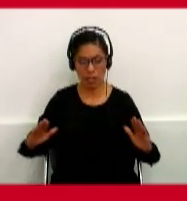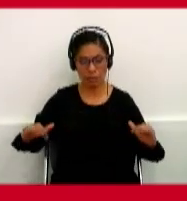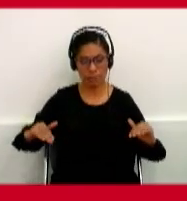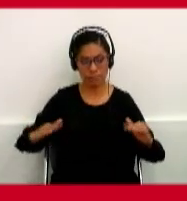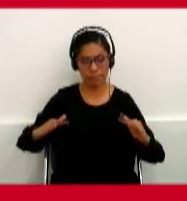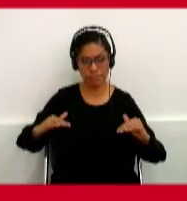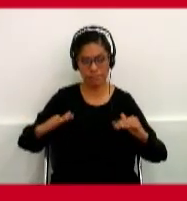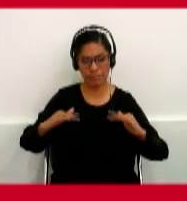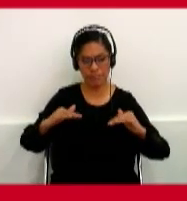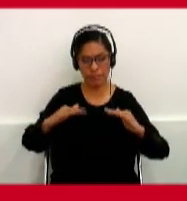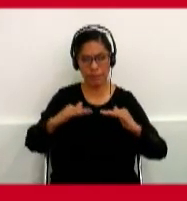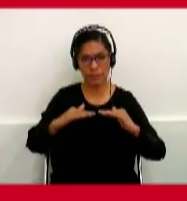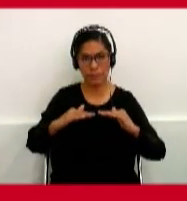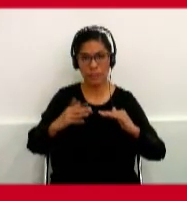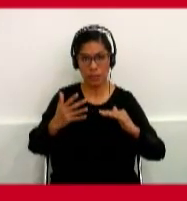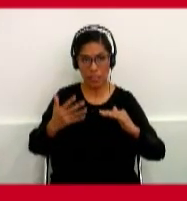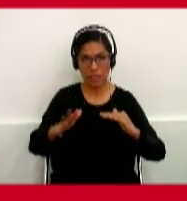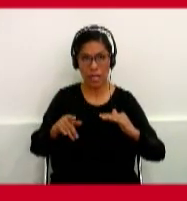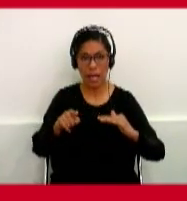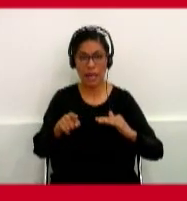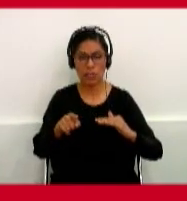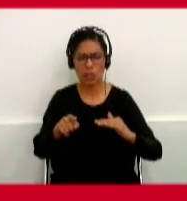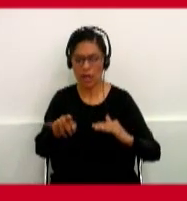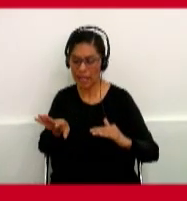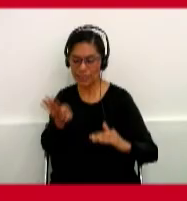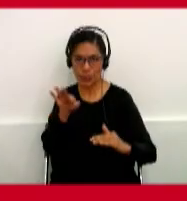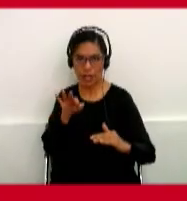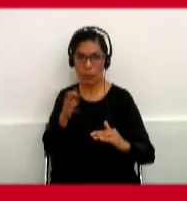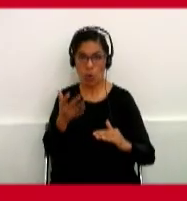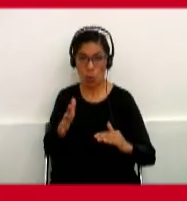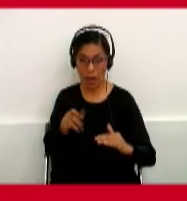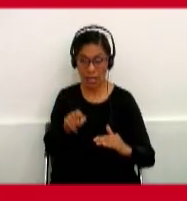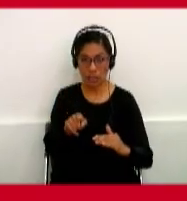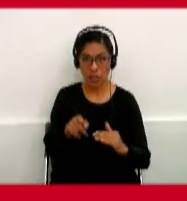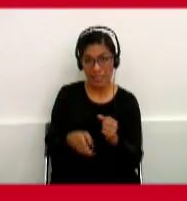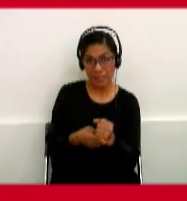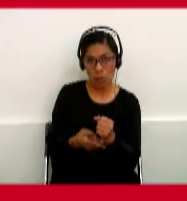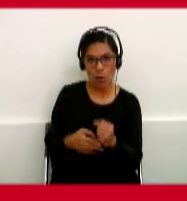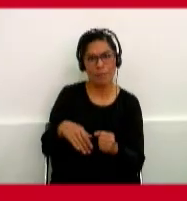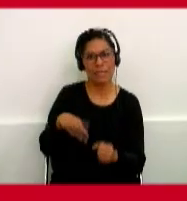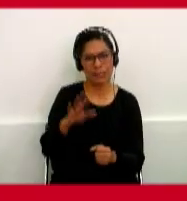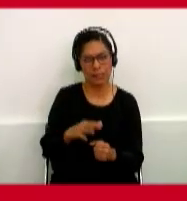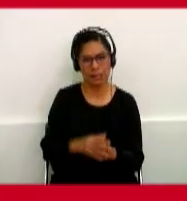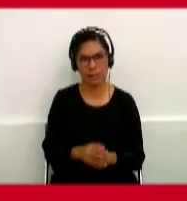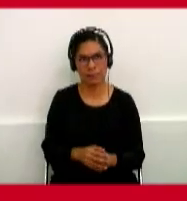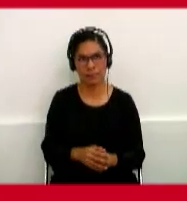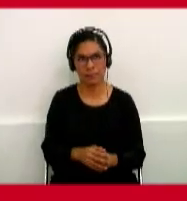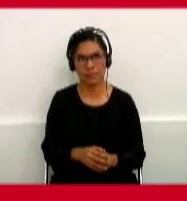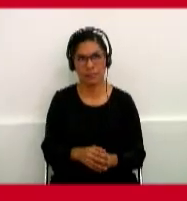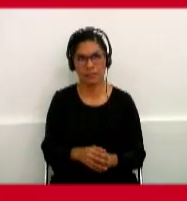que obtenemos, nosotros nos quedamos con el menor factor de seguridad. Y es la que usualmente nosotros podríamos